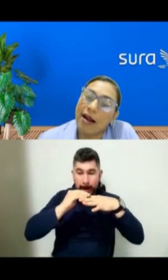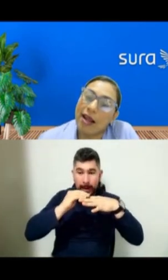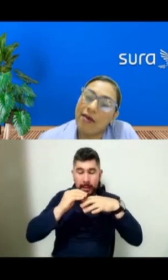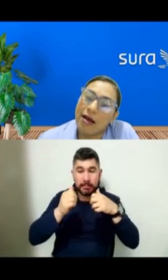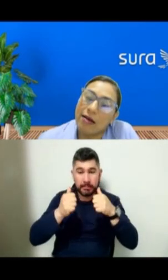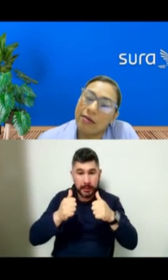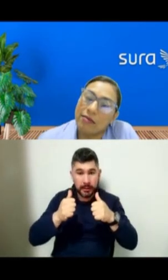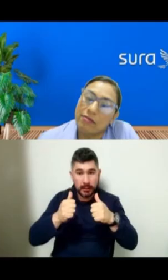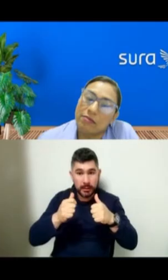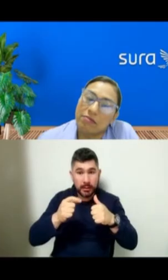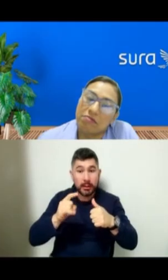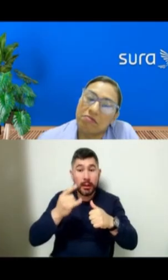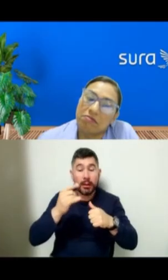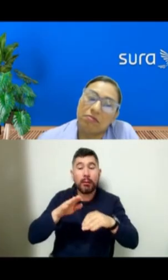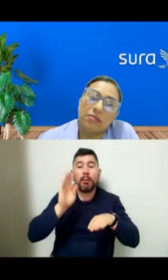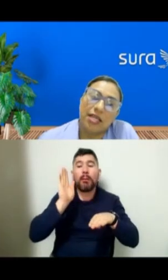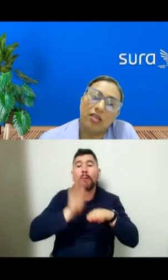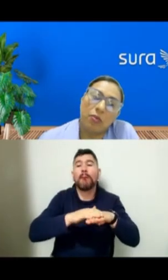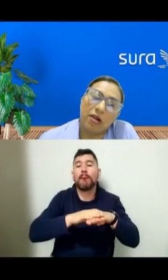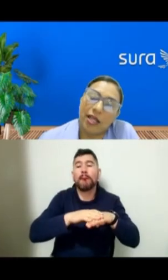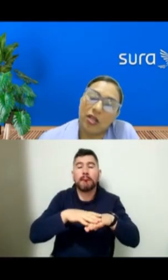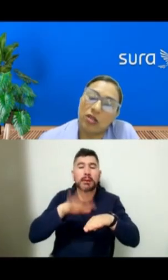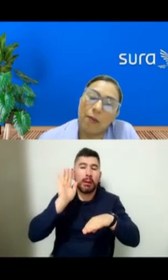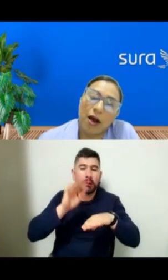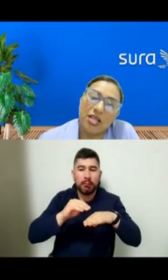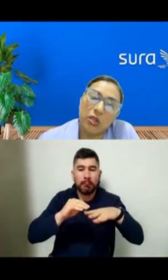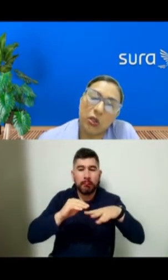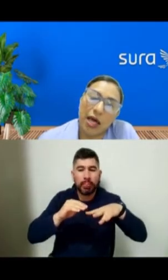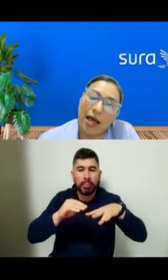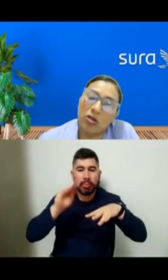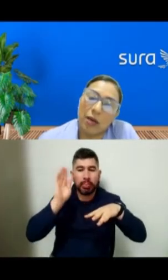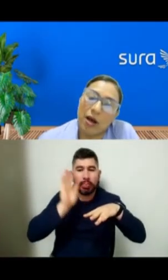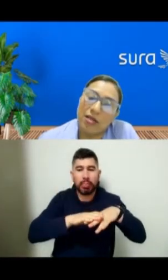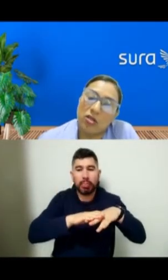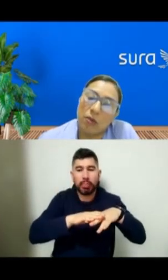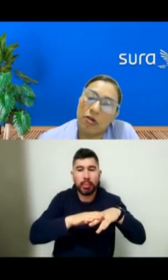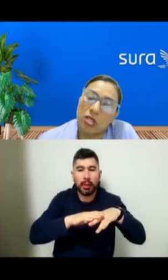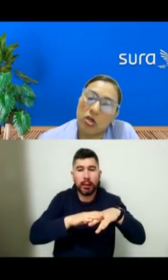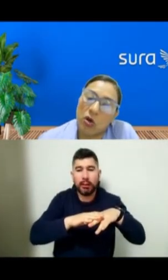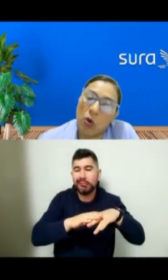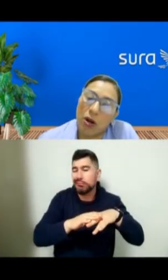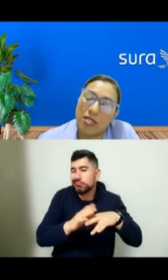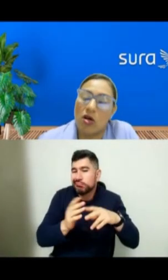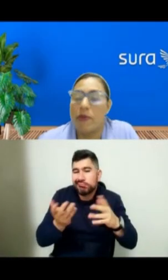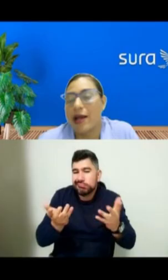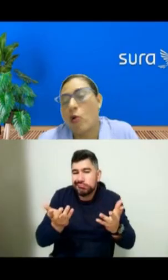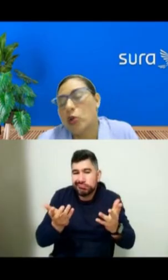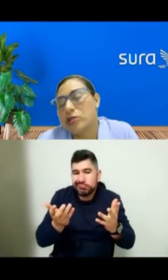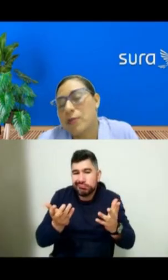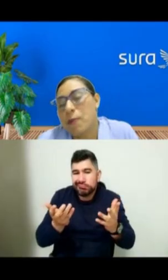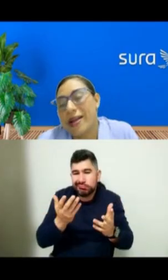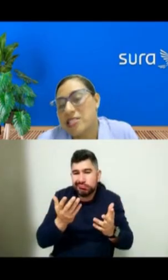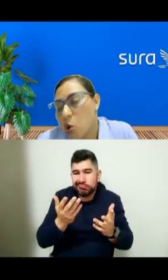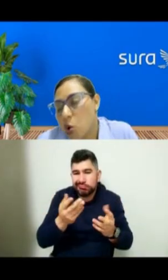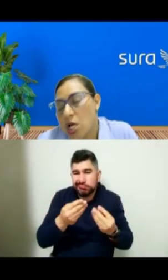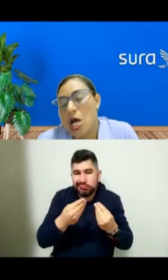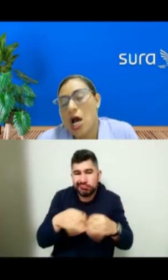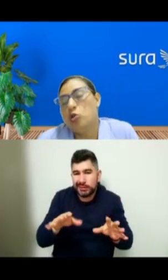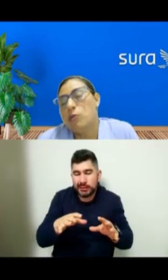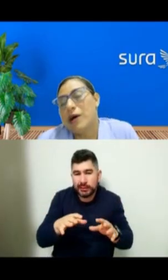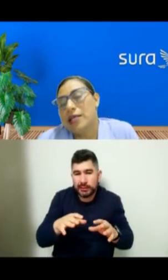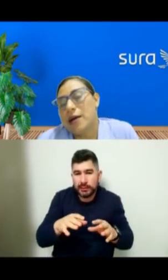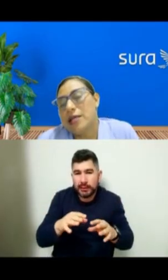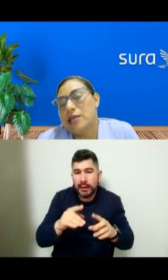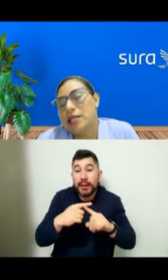simplemente colocarla arriba, ¿cierto? Porque aquí no estamos haciendo nada, que no estamos haciendo el proceso de coagulación. Vea que cuando hacemos